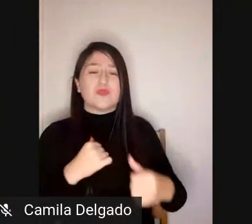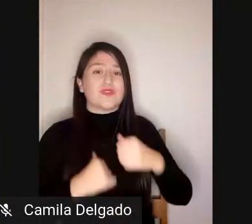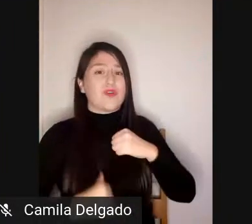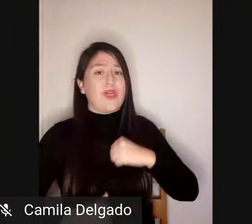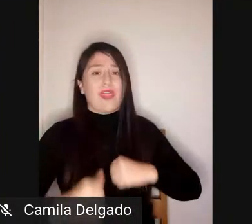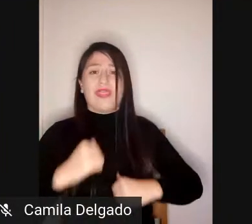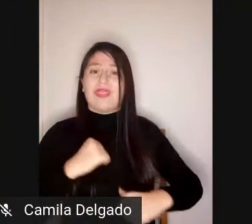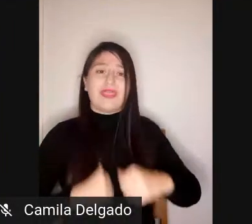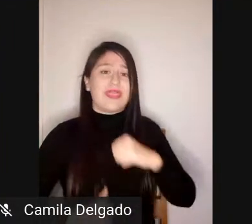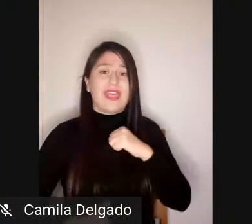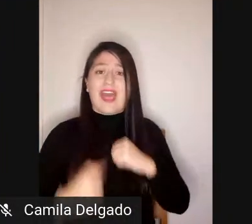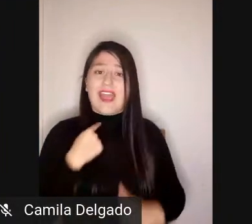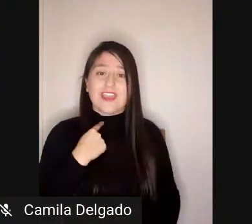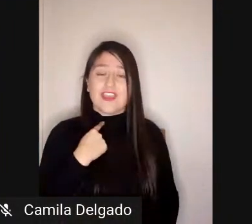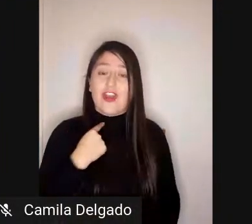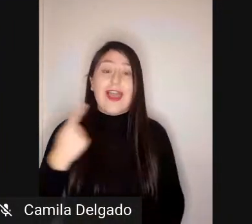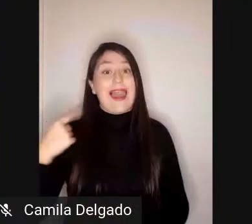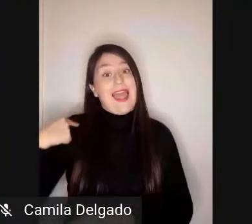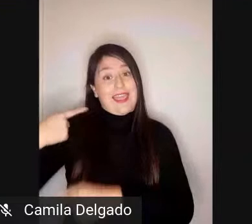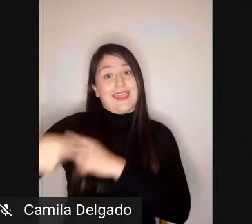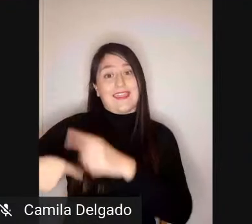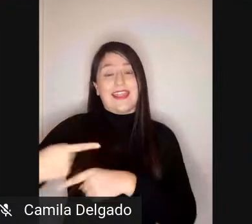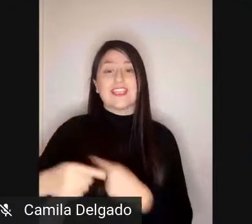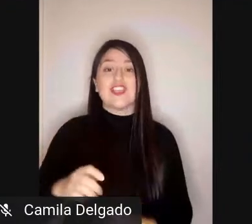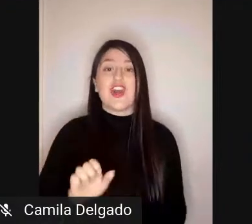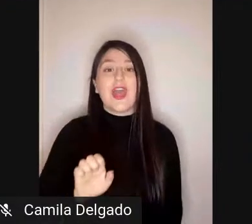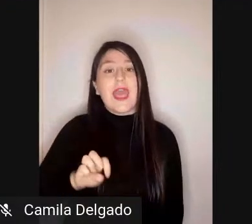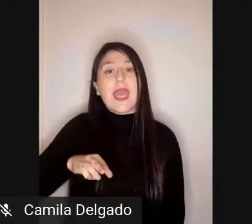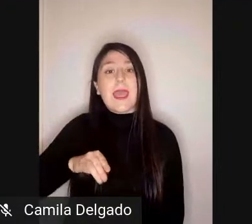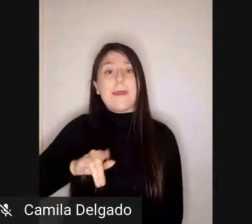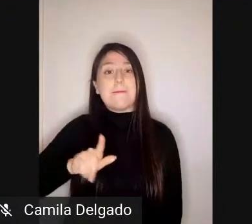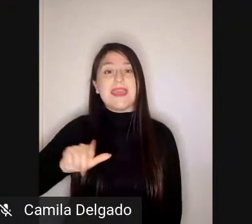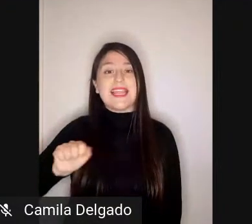María Emilia, la mía, ¿no? Que claramente